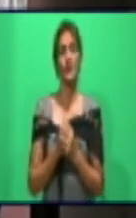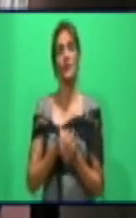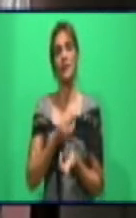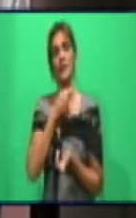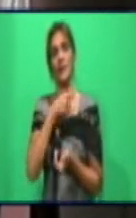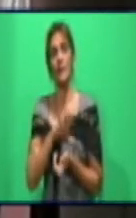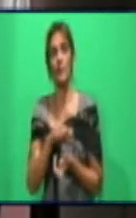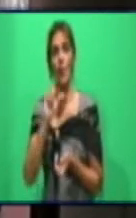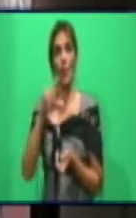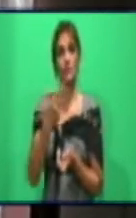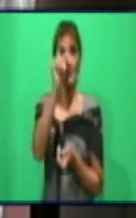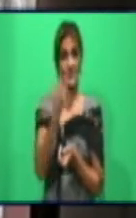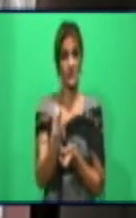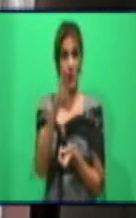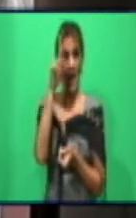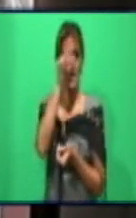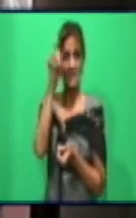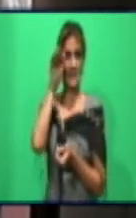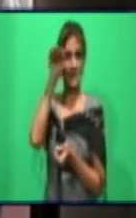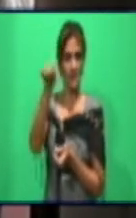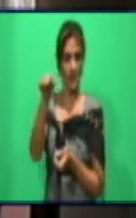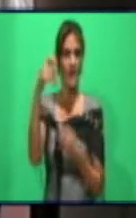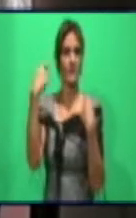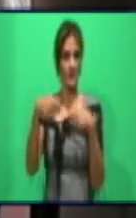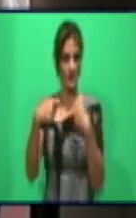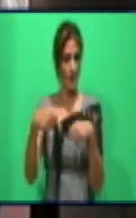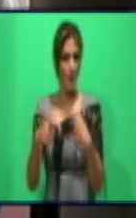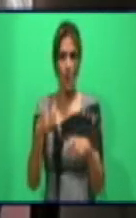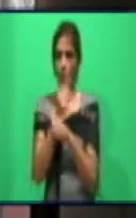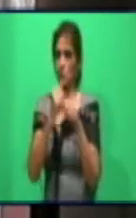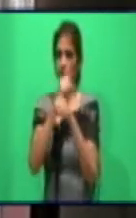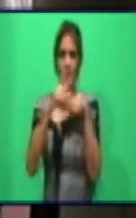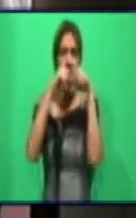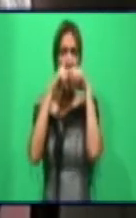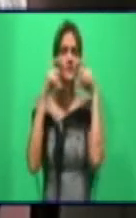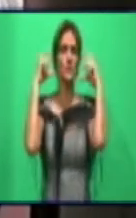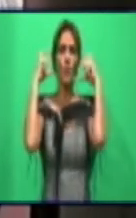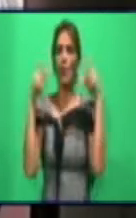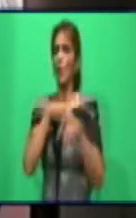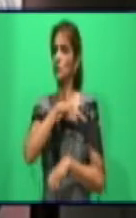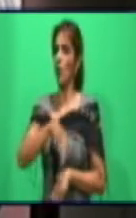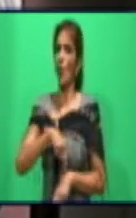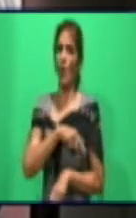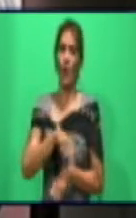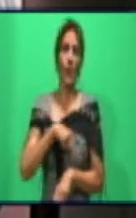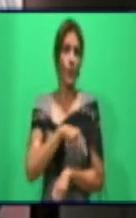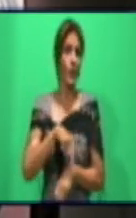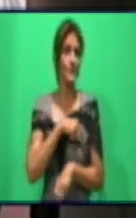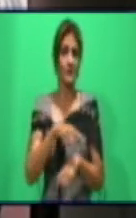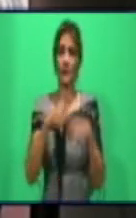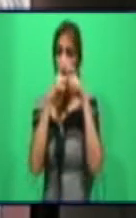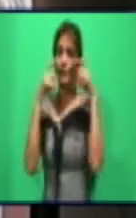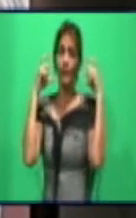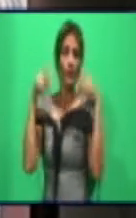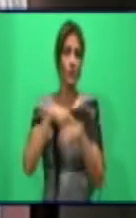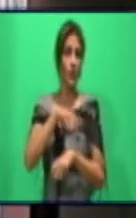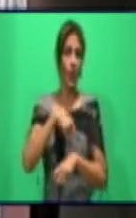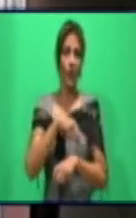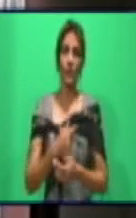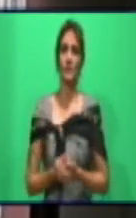prolongará tenemos que usar lazo busco todo el tiempo atenernos de salir de la casa y sobre